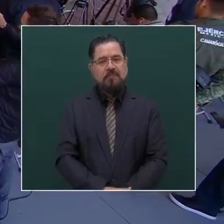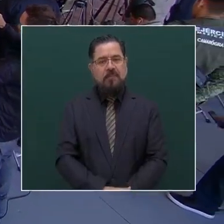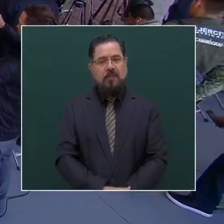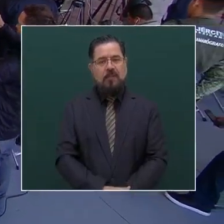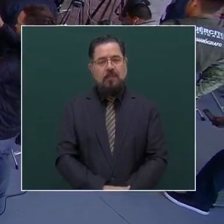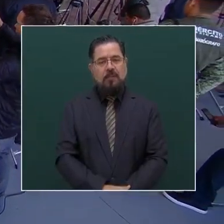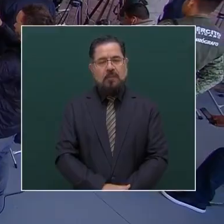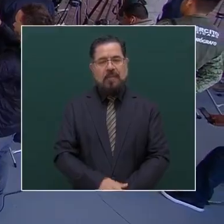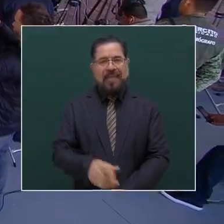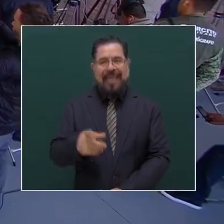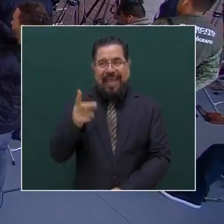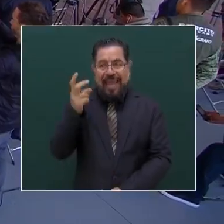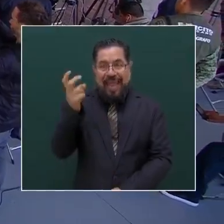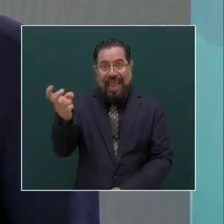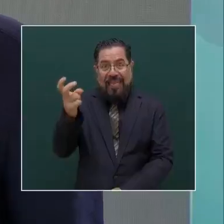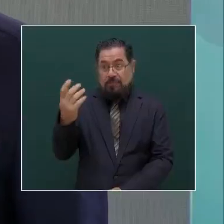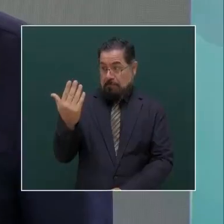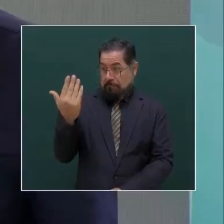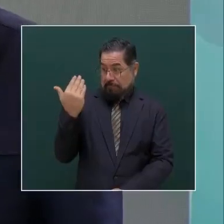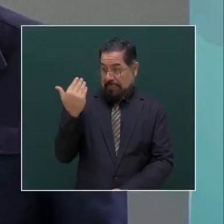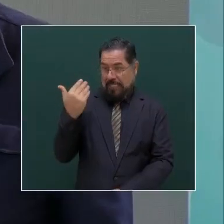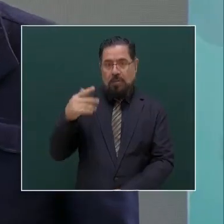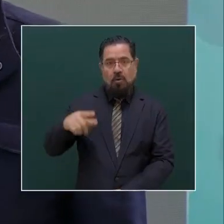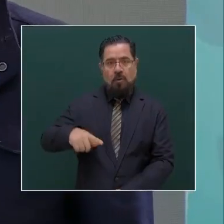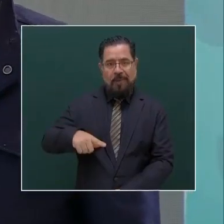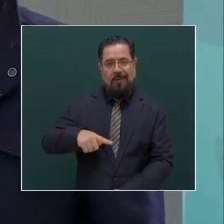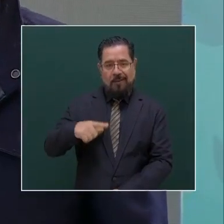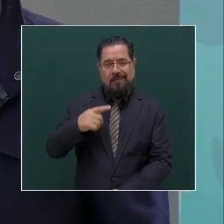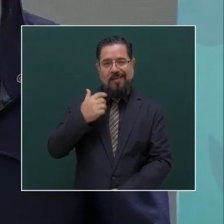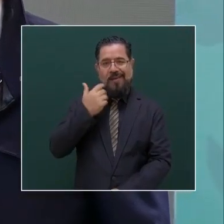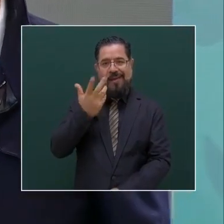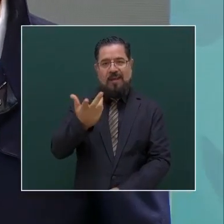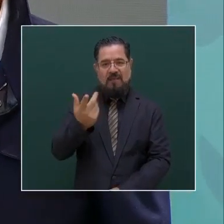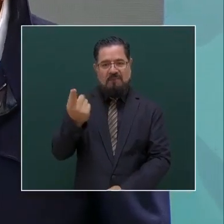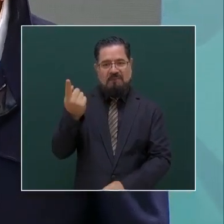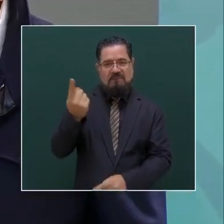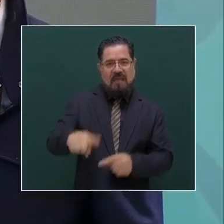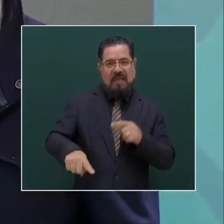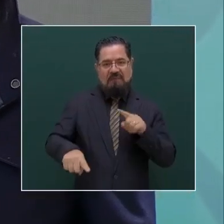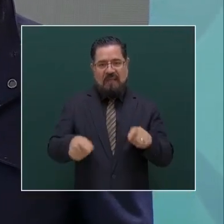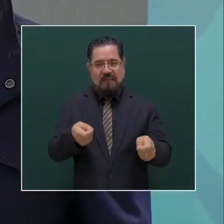todo lo que querían que predominara era el